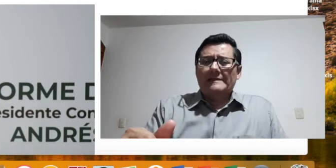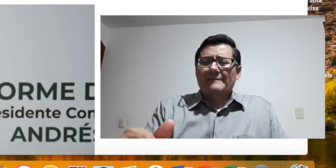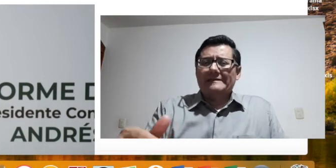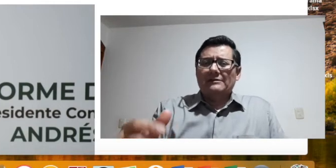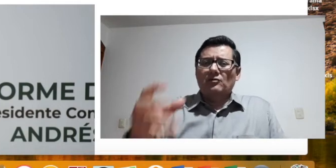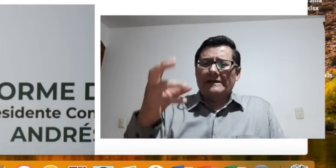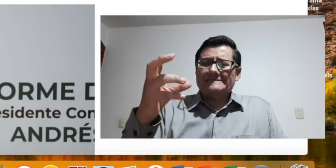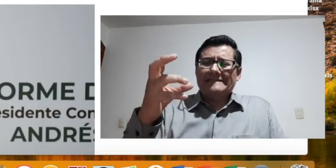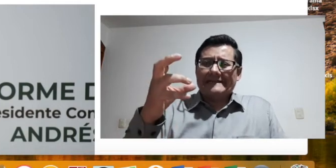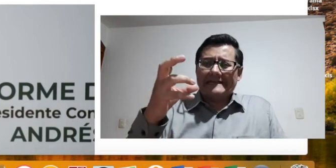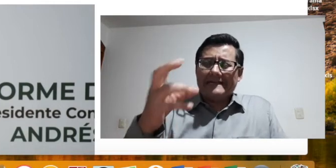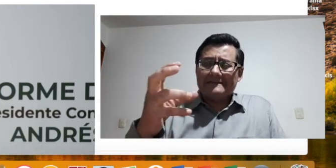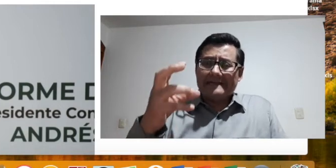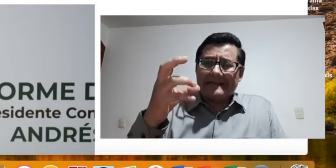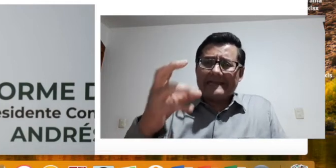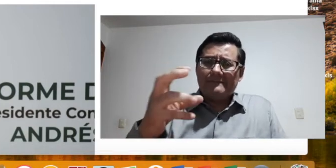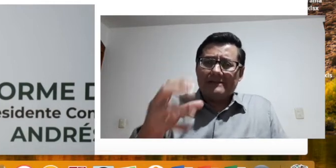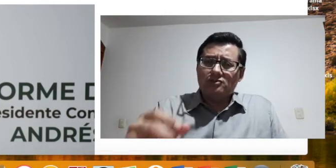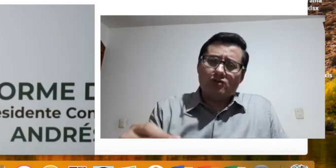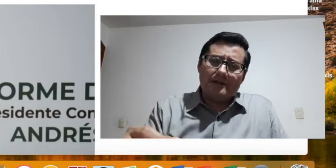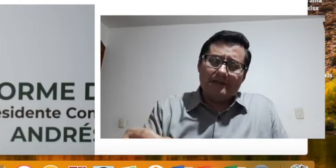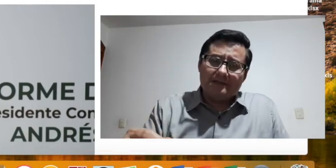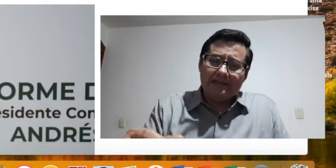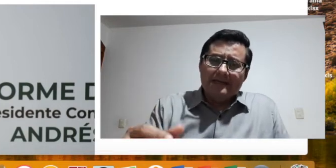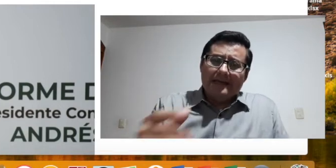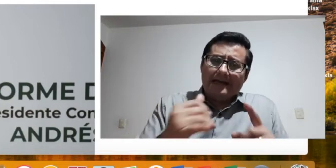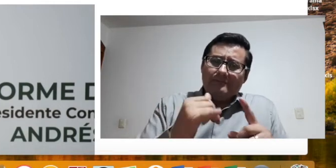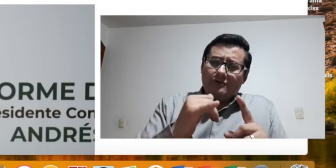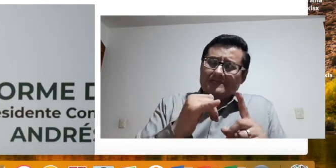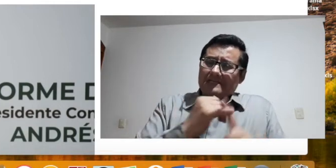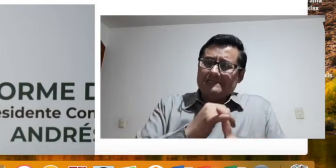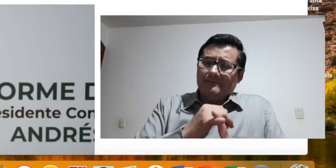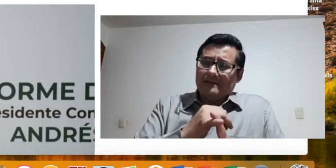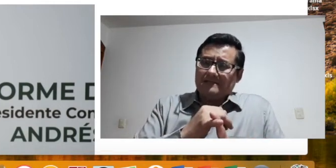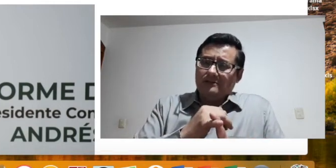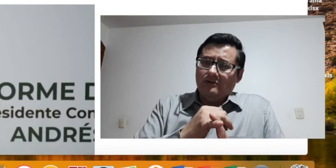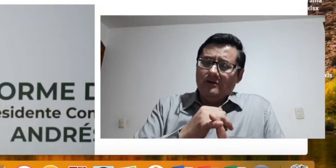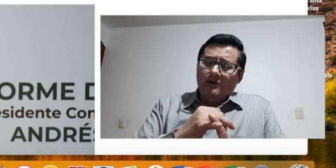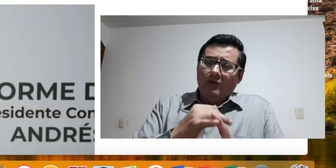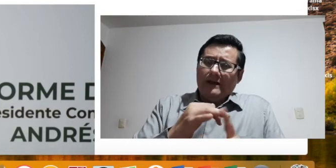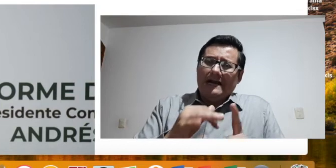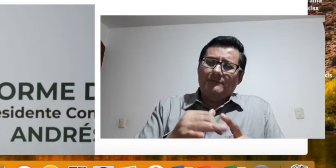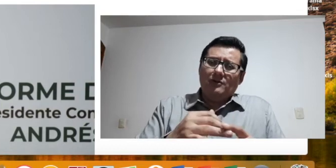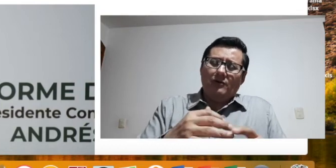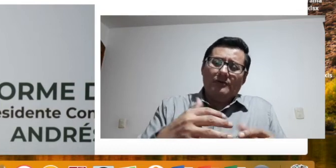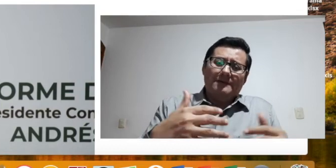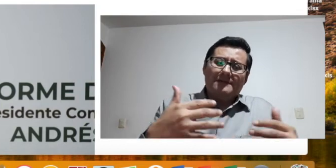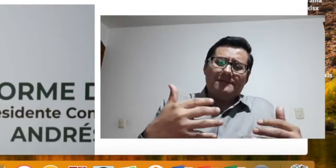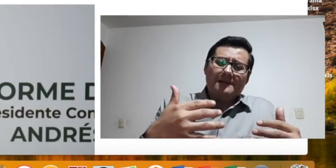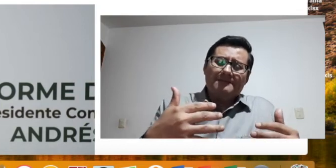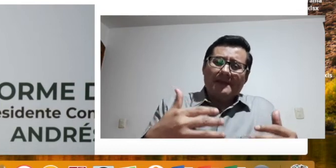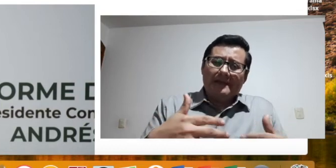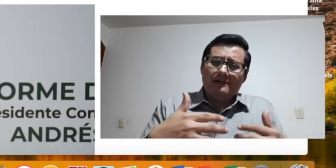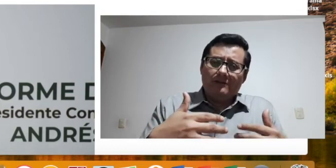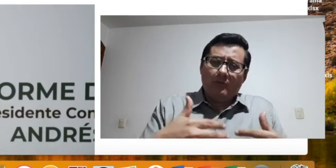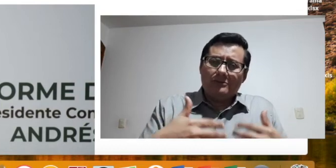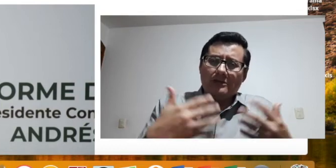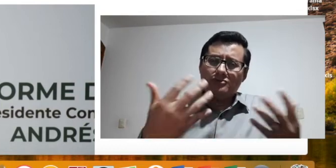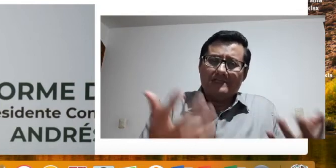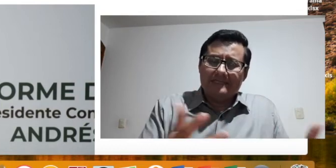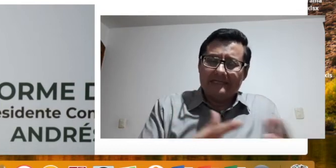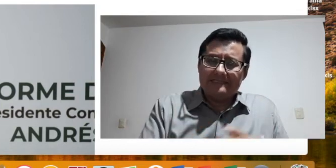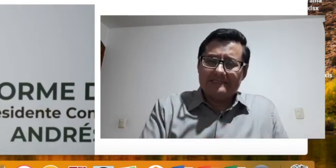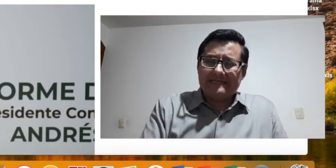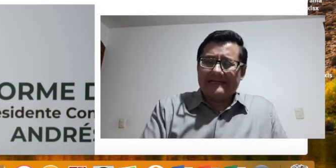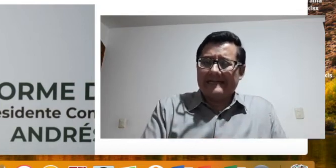cambio en México es de régimen, no solamente cambio de siglas de partido o cambio, obviamente, en cuanto